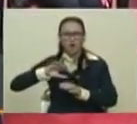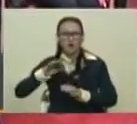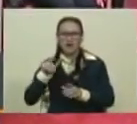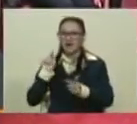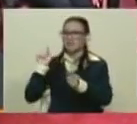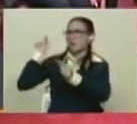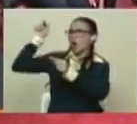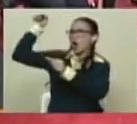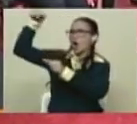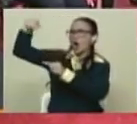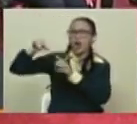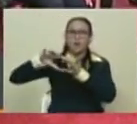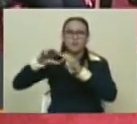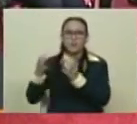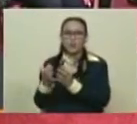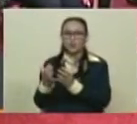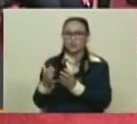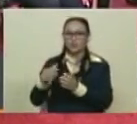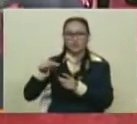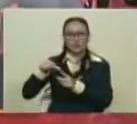mundo.